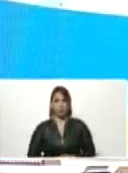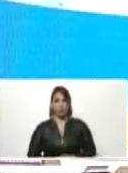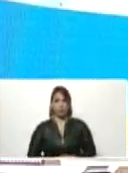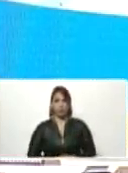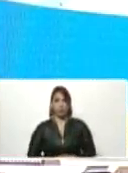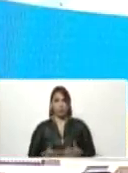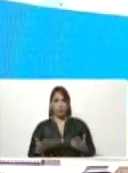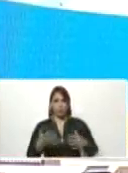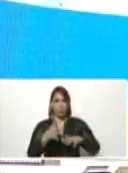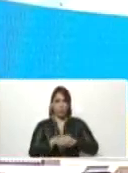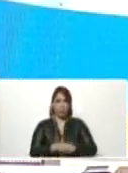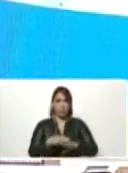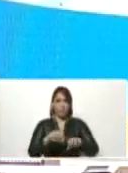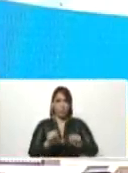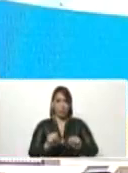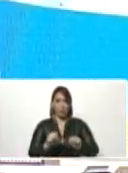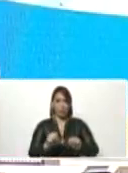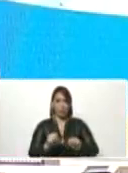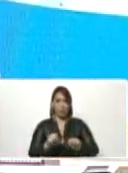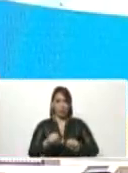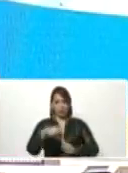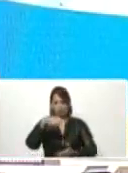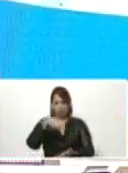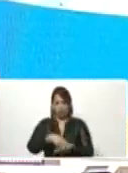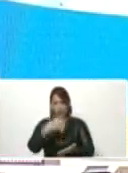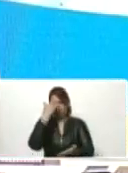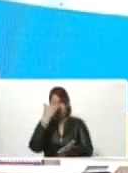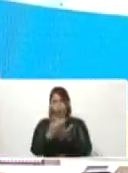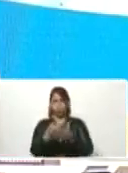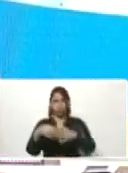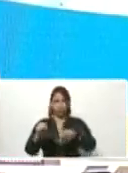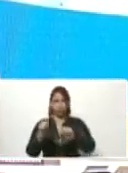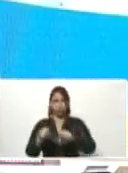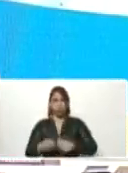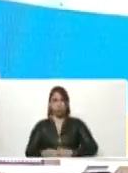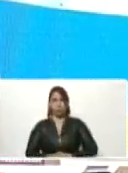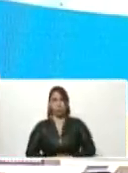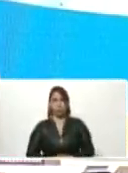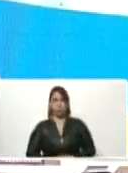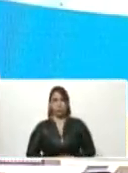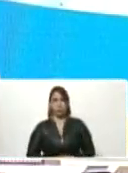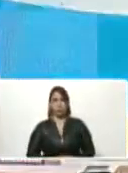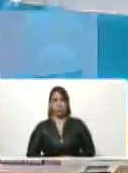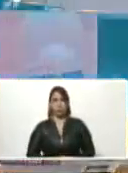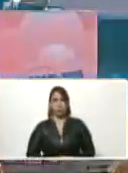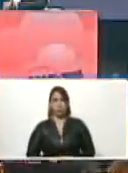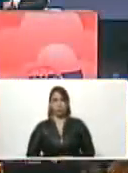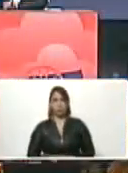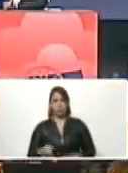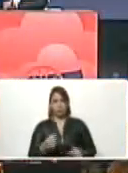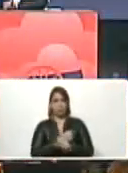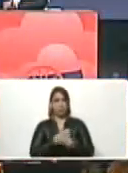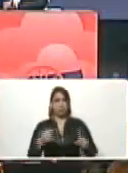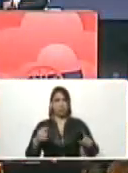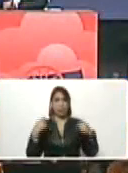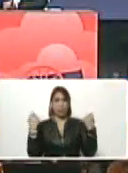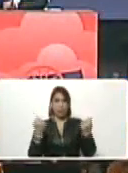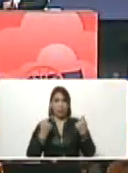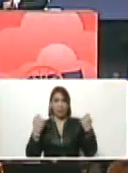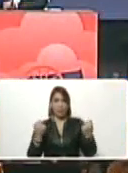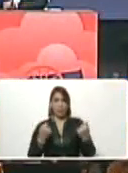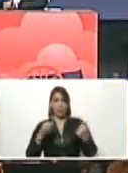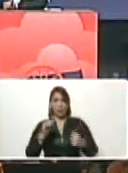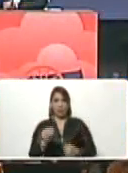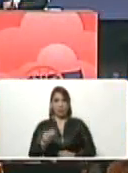aliada del imperialismo, de rodillas al imperialismo, la tiroteó. La campaña de Quito habla,